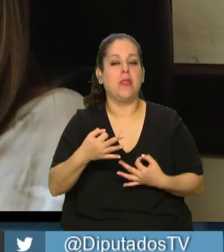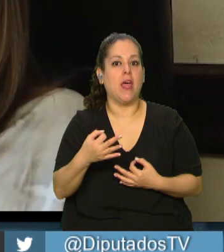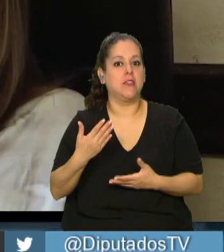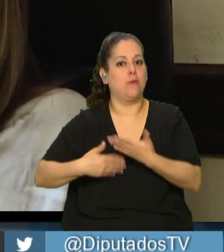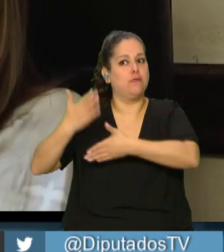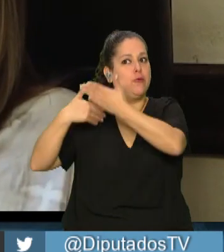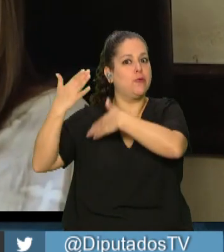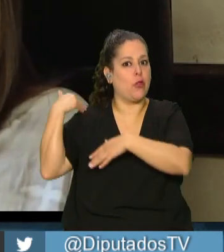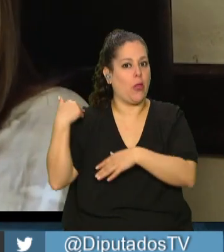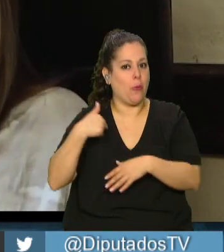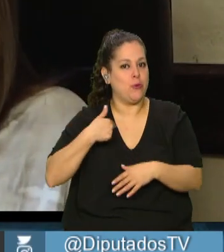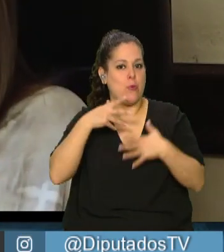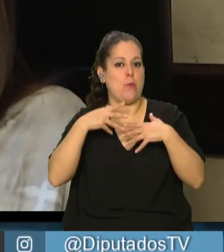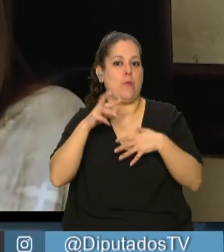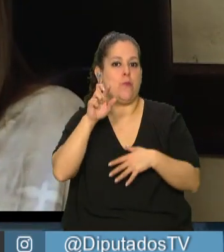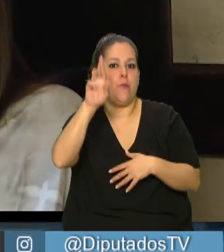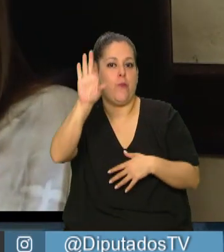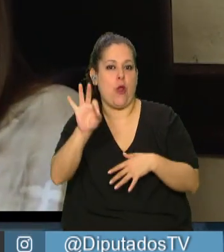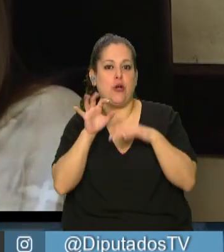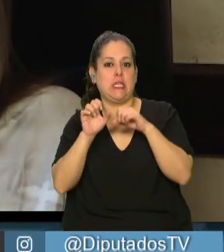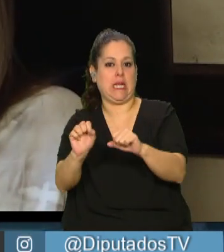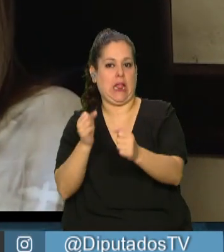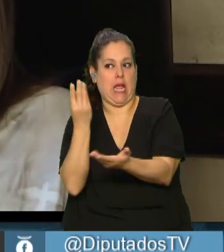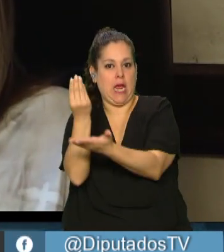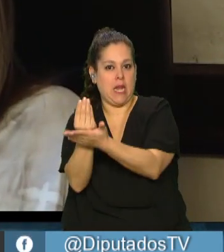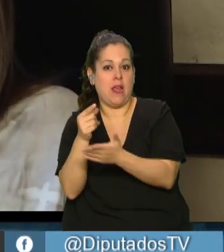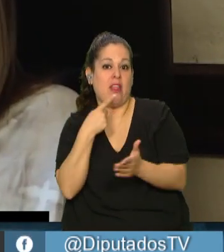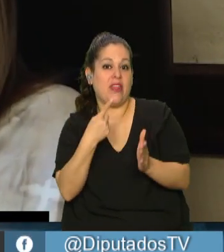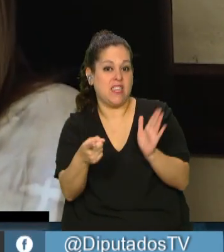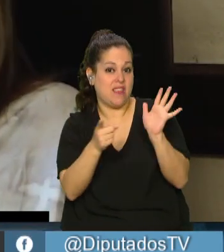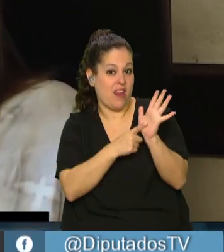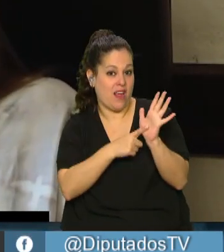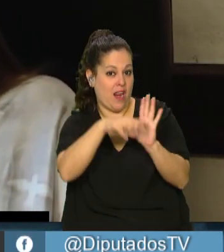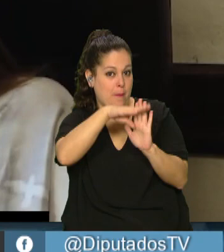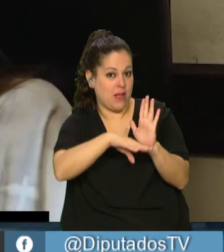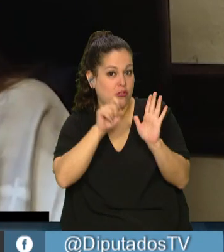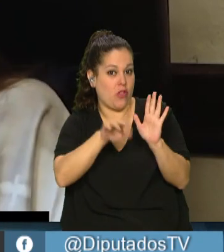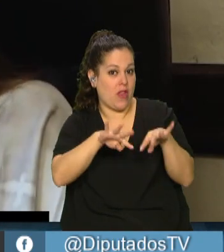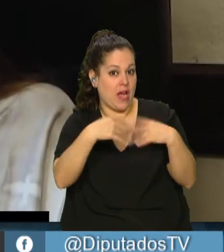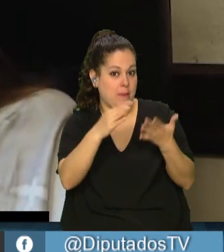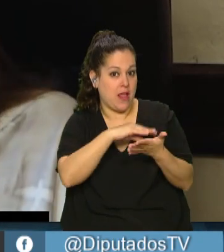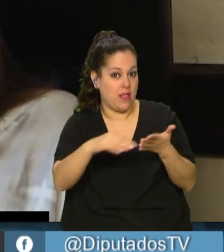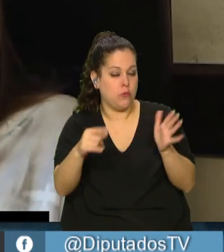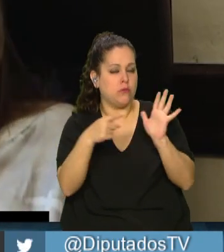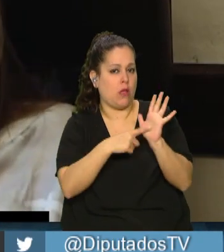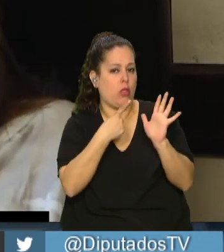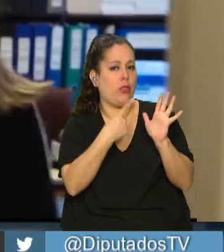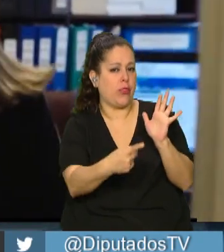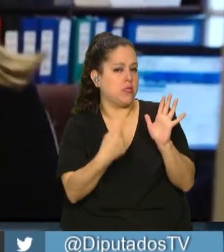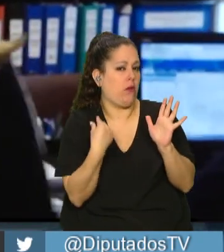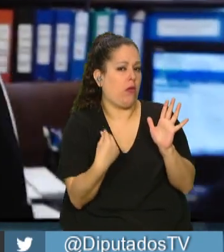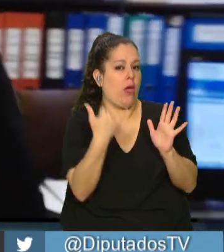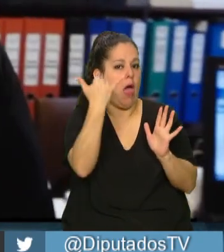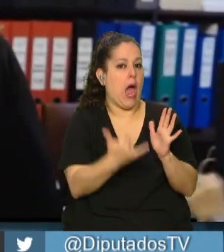tiempo que me desempeño como prosecretaria, que es un cargo que, de acuerdo al reglamento del cuerpo, hay